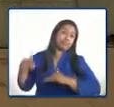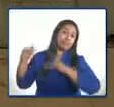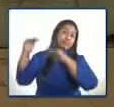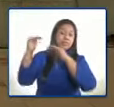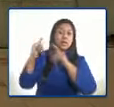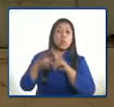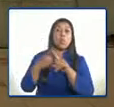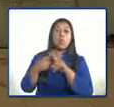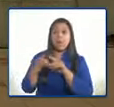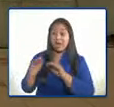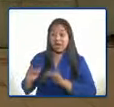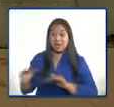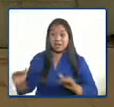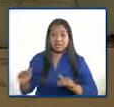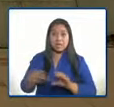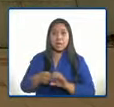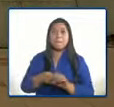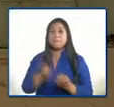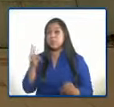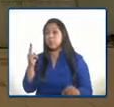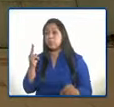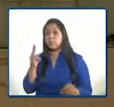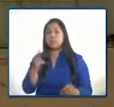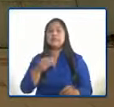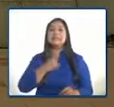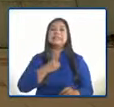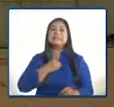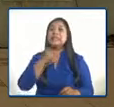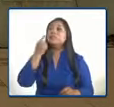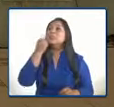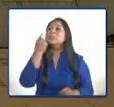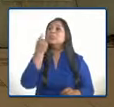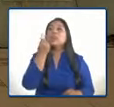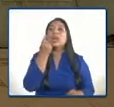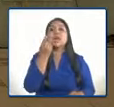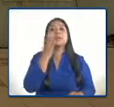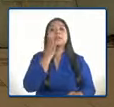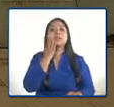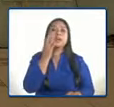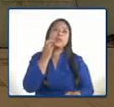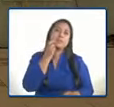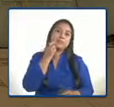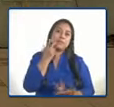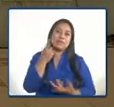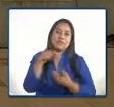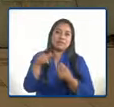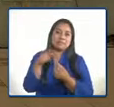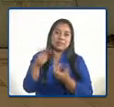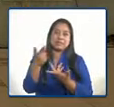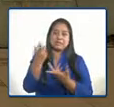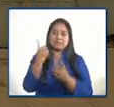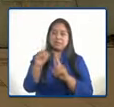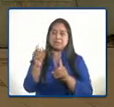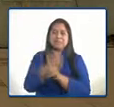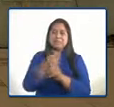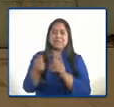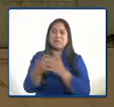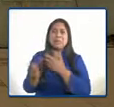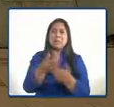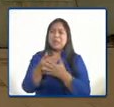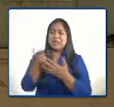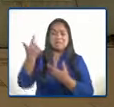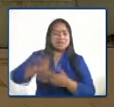hay niños que abandonan proceso, lo que quieren es ir a buscar a sus familiares. Por muy feo que haya sido el entorno